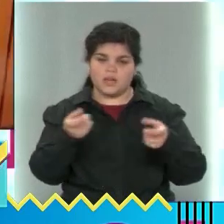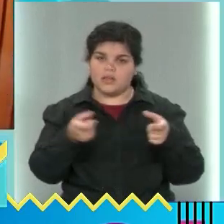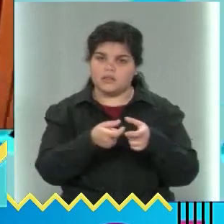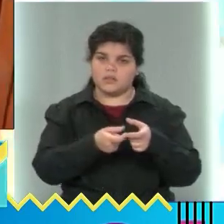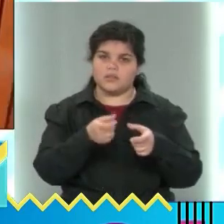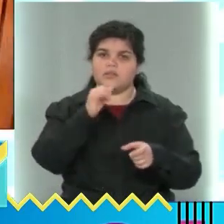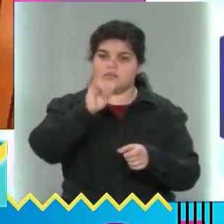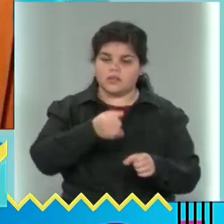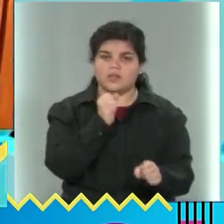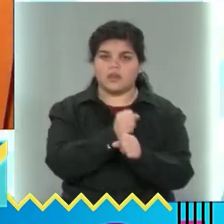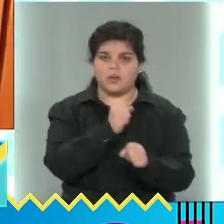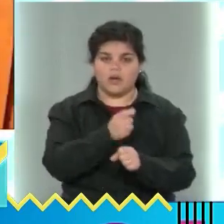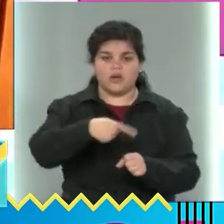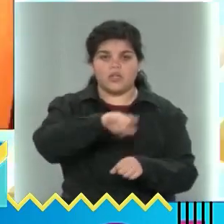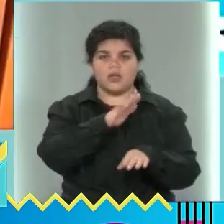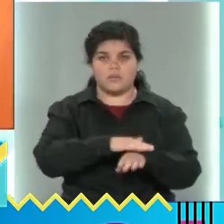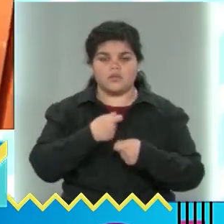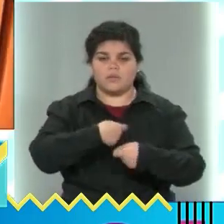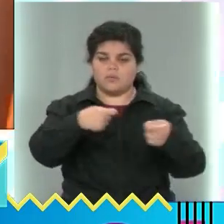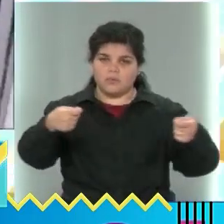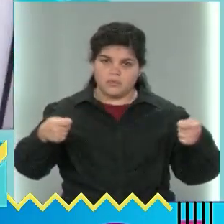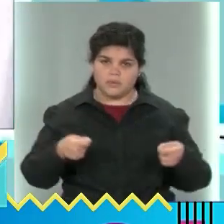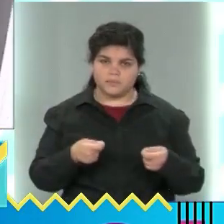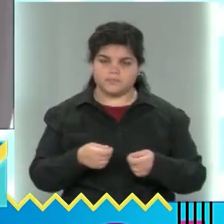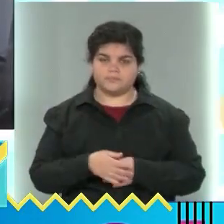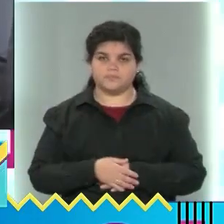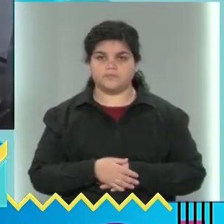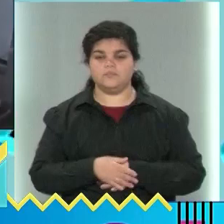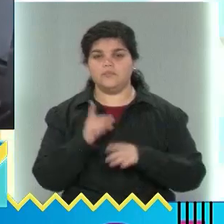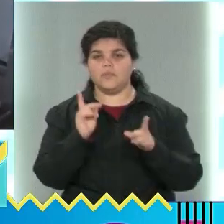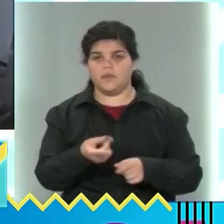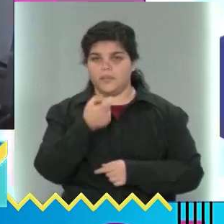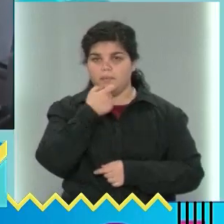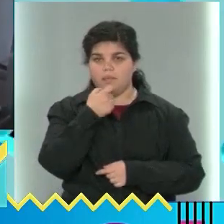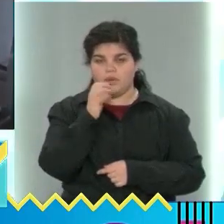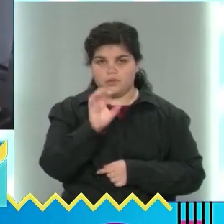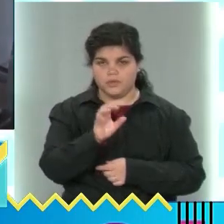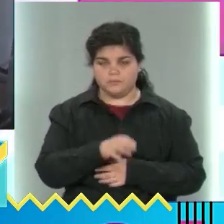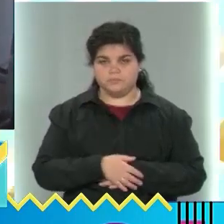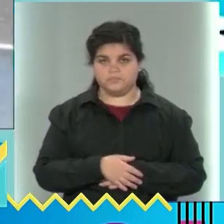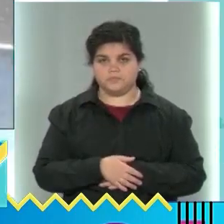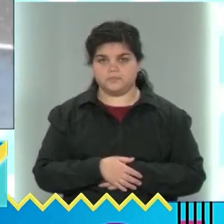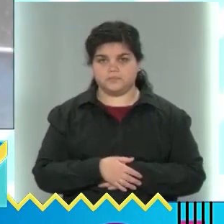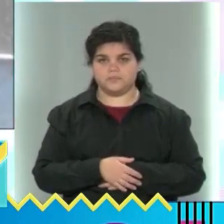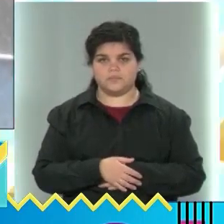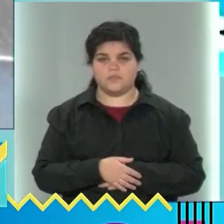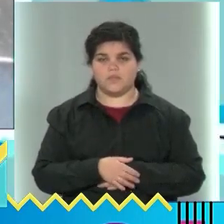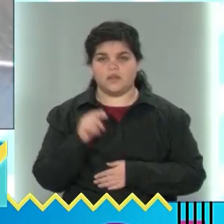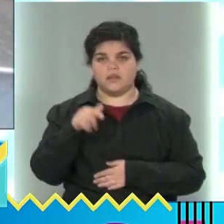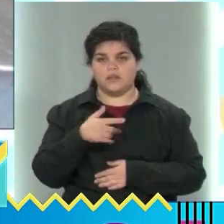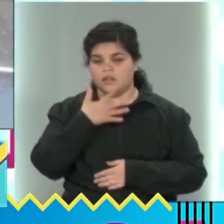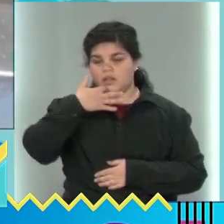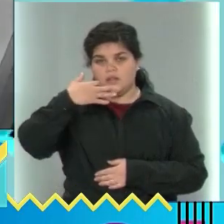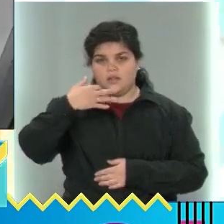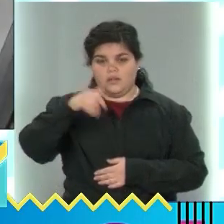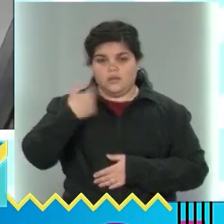y siendo proveedoras de esto. También desde la provincia en el tema del